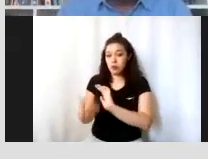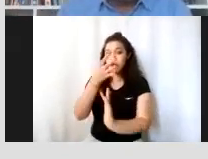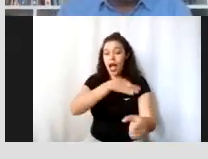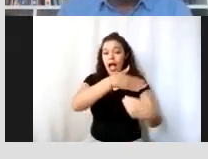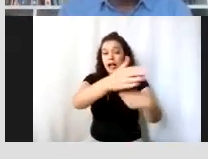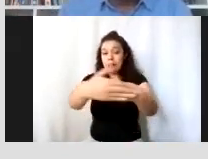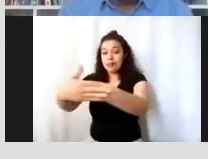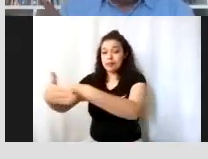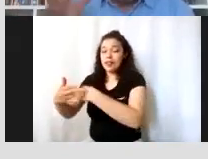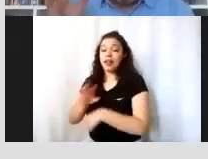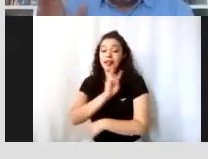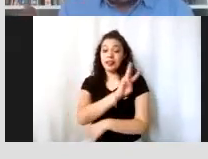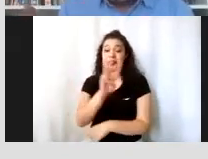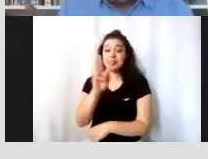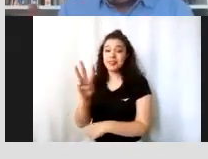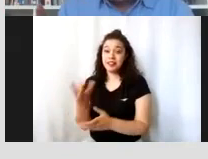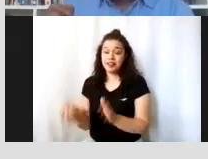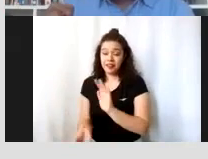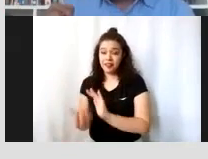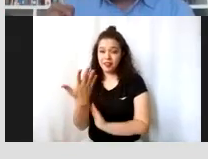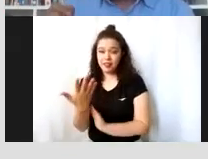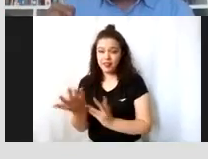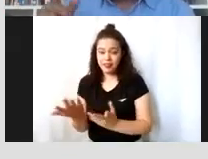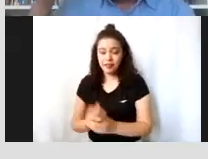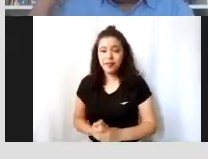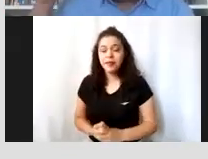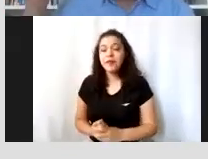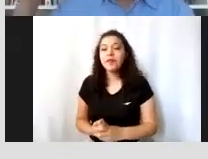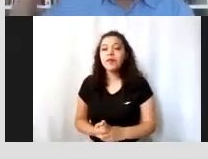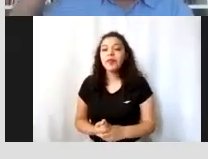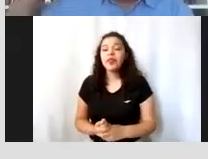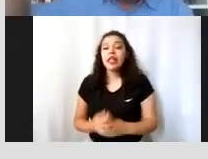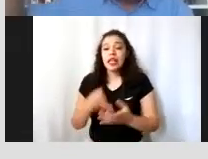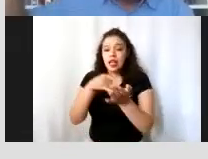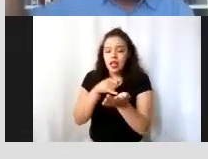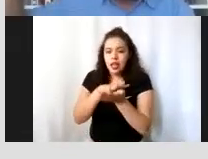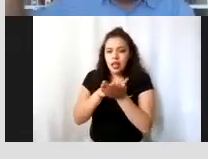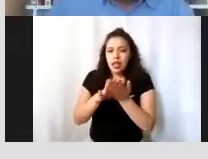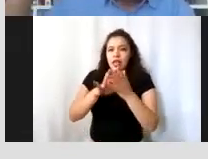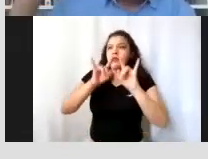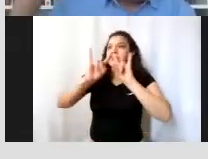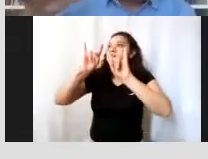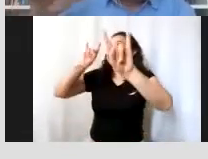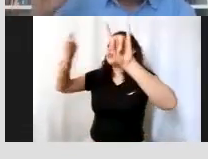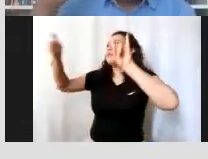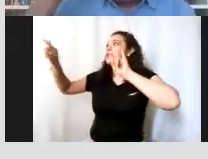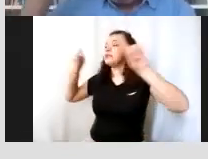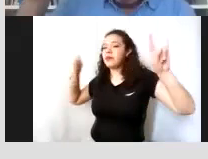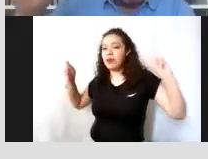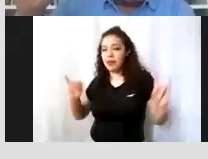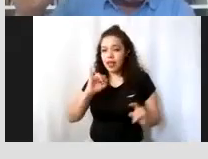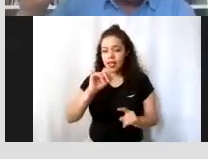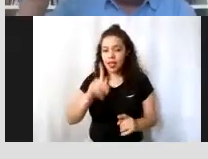masiva en tu portal, imprime carteles y pégalos en tu IAPE, en